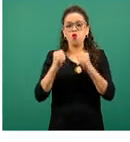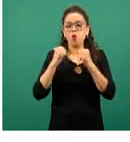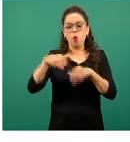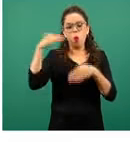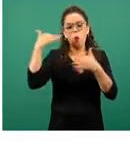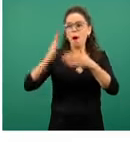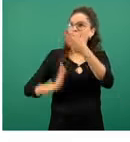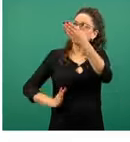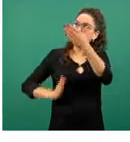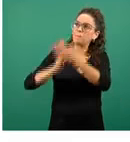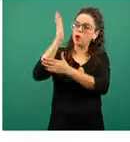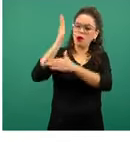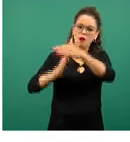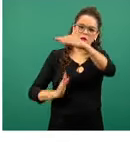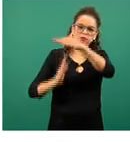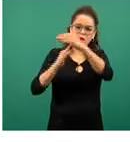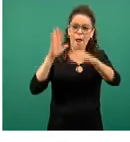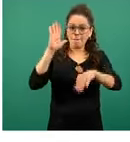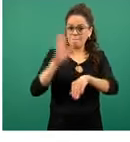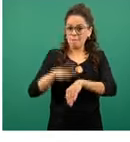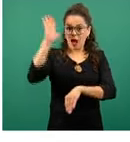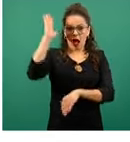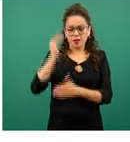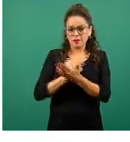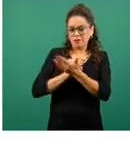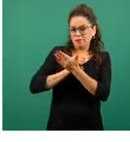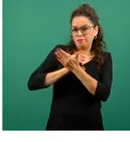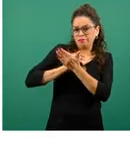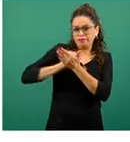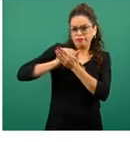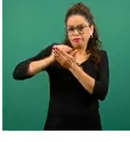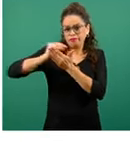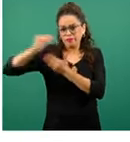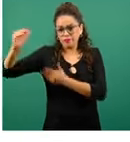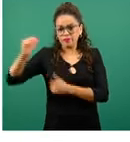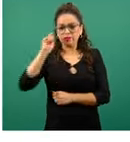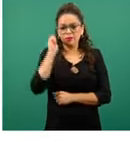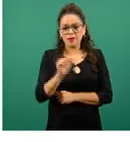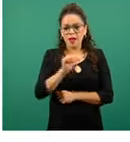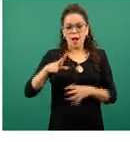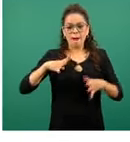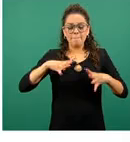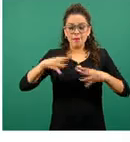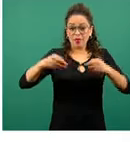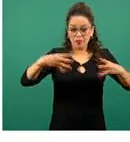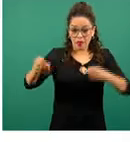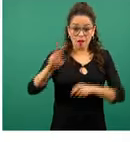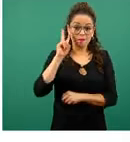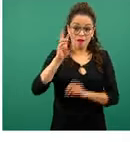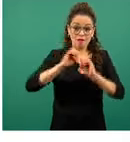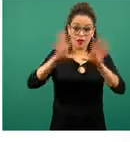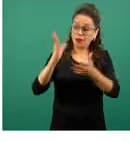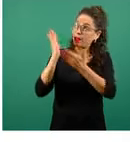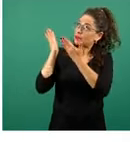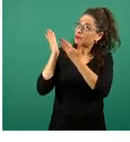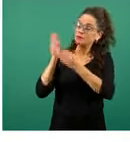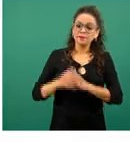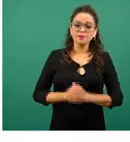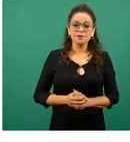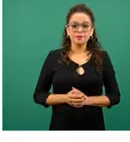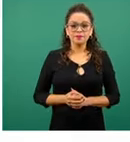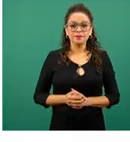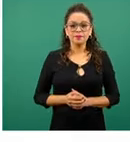grandes, de hecho es el mayor de todos en toda la ocurrencia de la pandemia, como podemos ver en la gráfica, pues